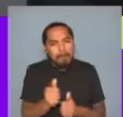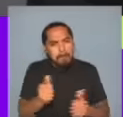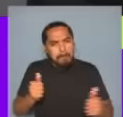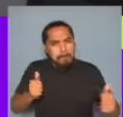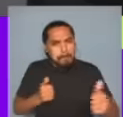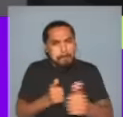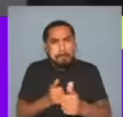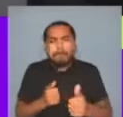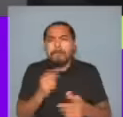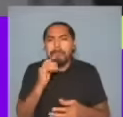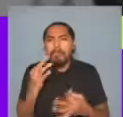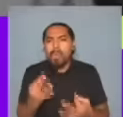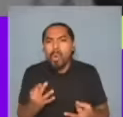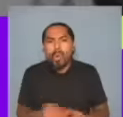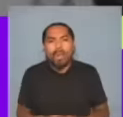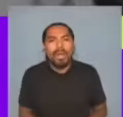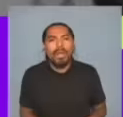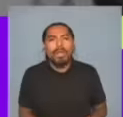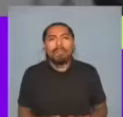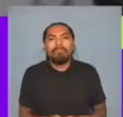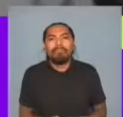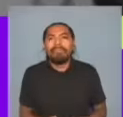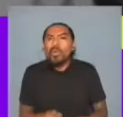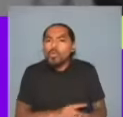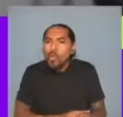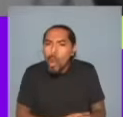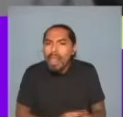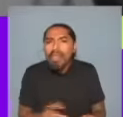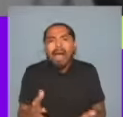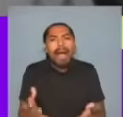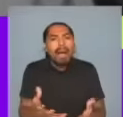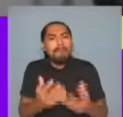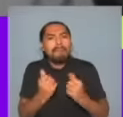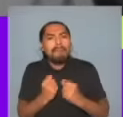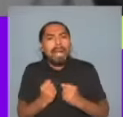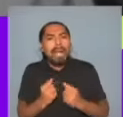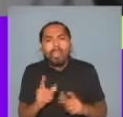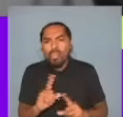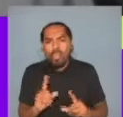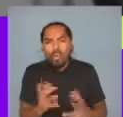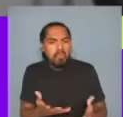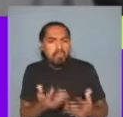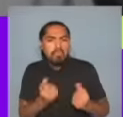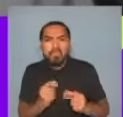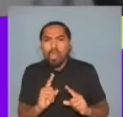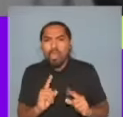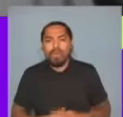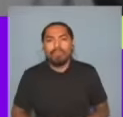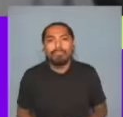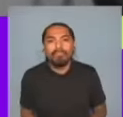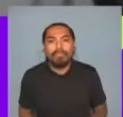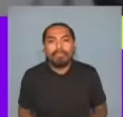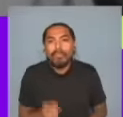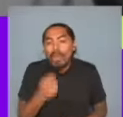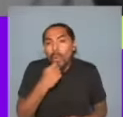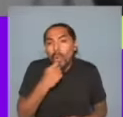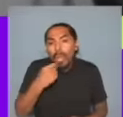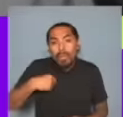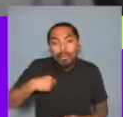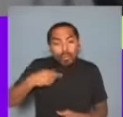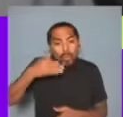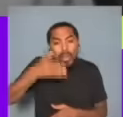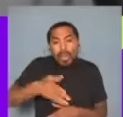solidaria, para nada egoísta. Si le pedías o le decías cómo hacer en algo cuando uno entró, por ejemplo, acá, él